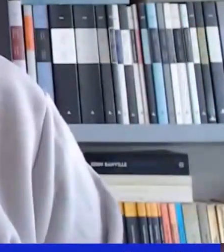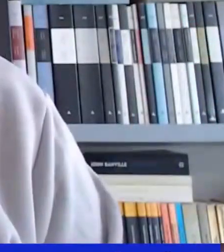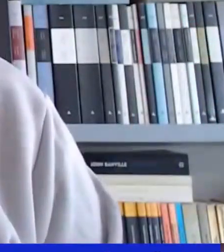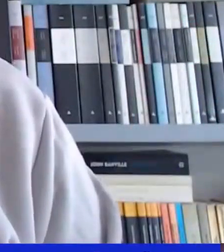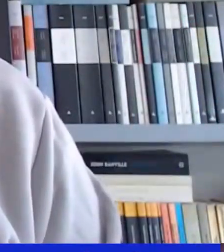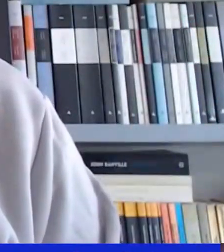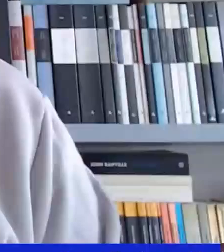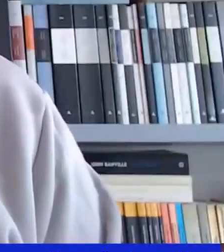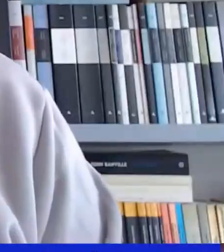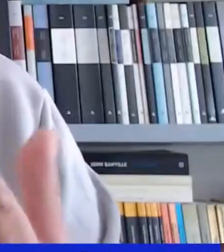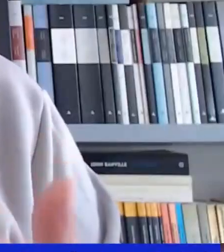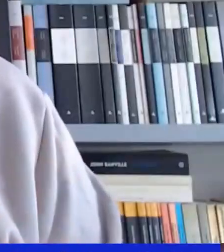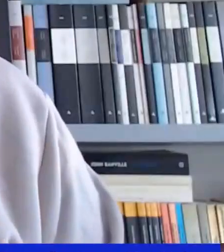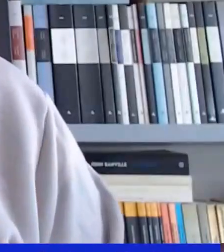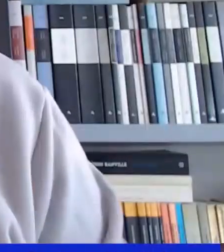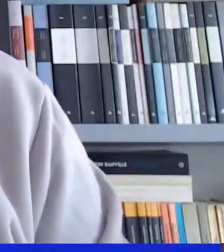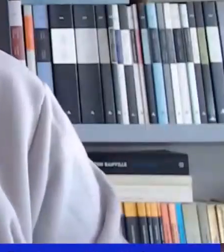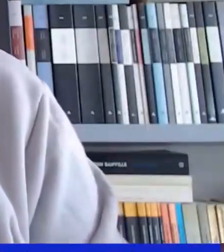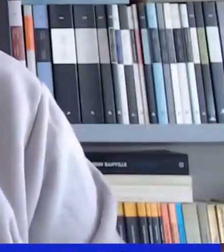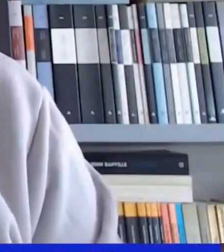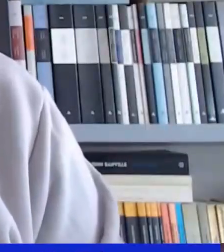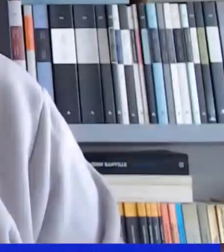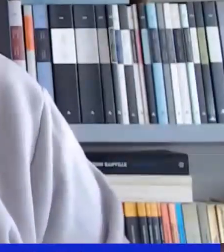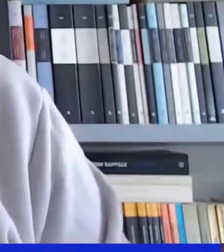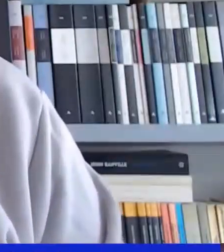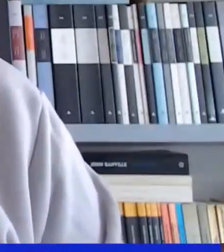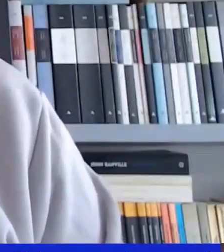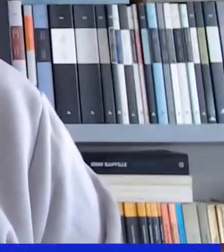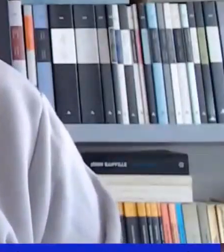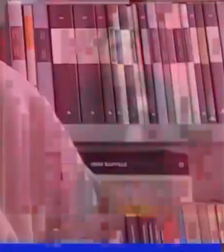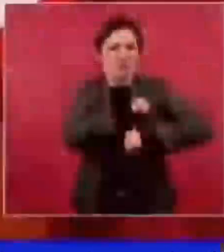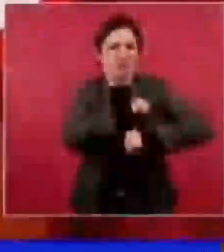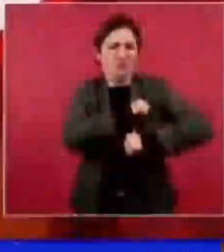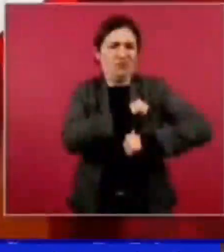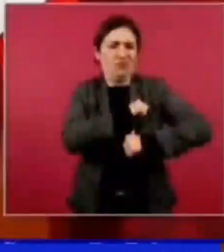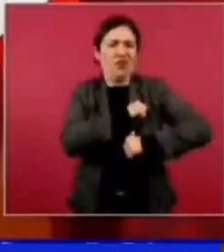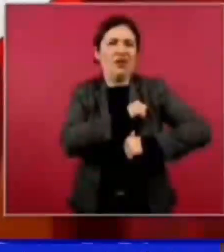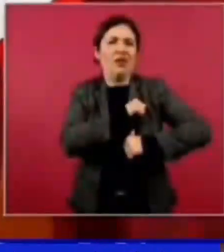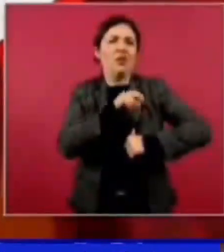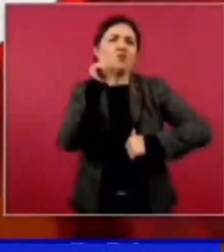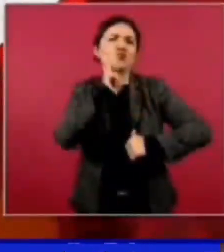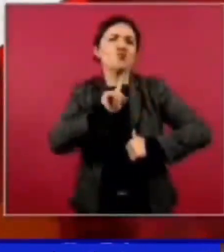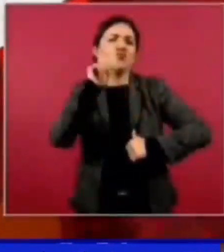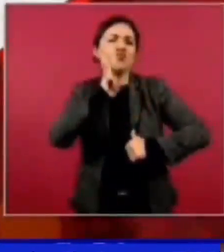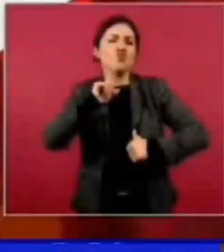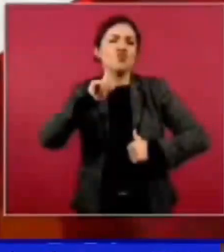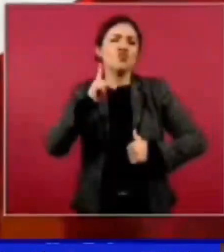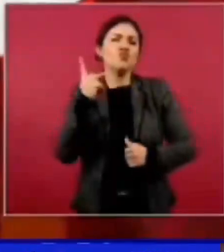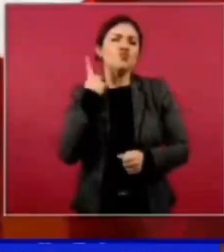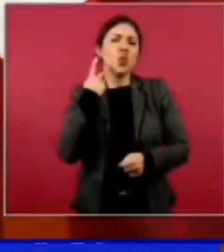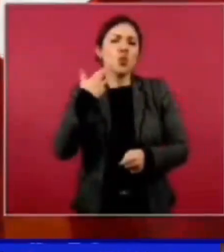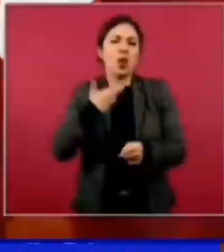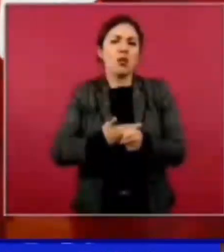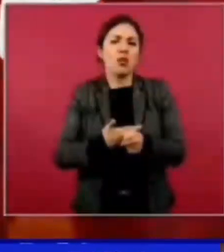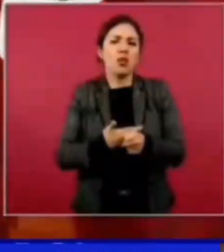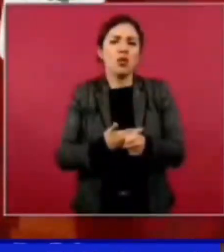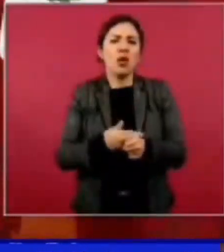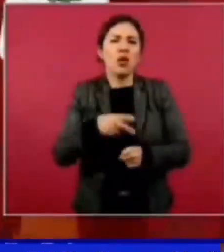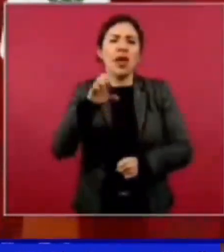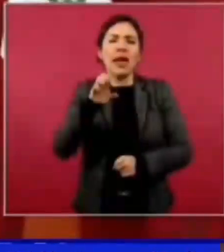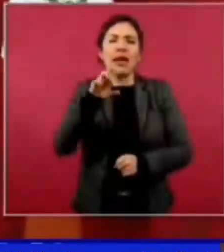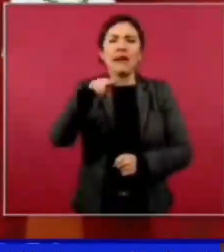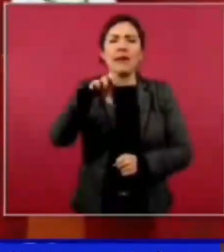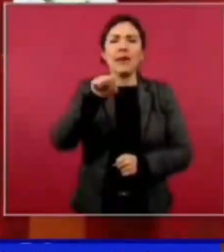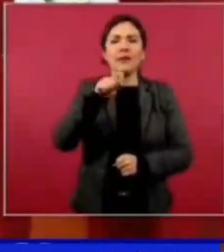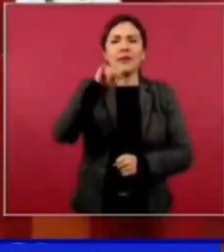demostrarle al pueblo de México que se puede exhibir a estos personajes que se consideraban intocables. López Obrador